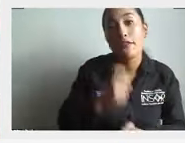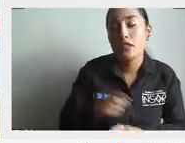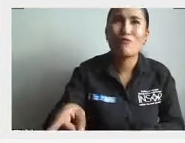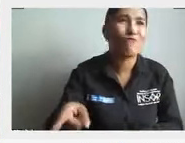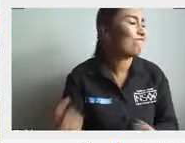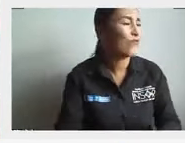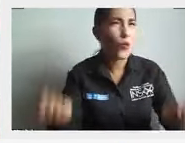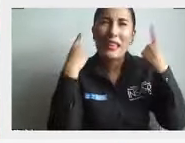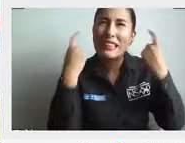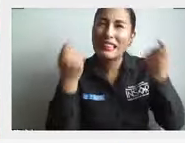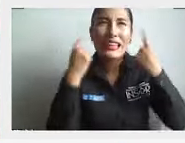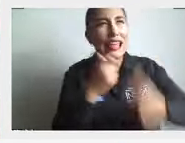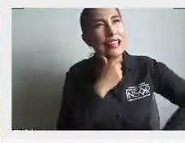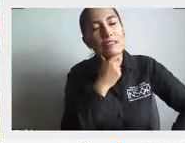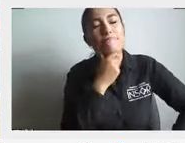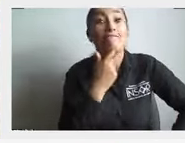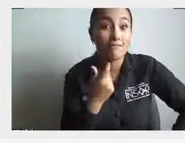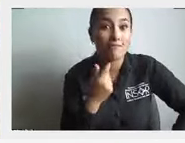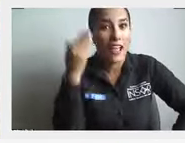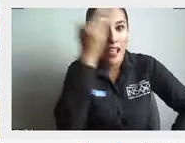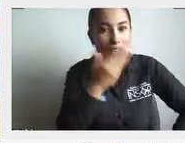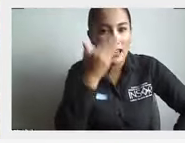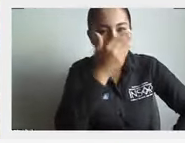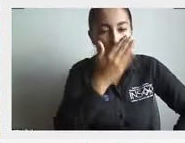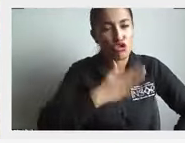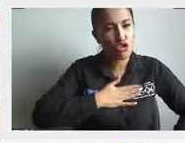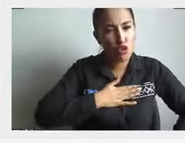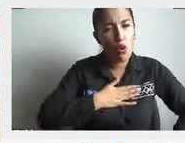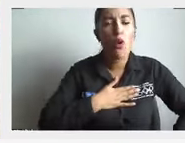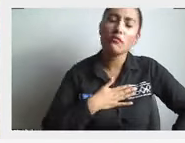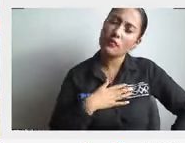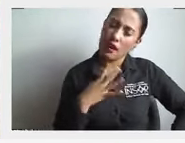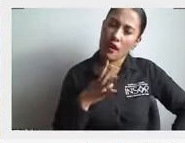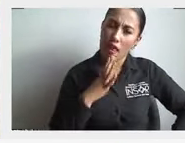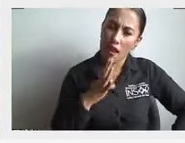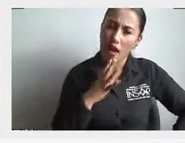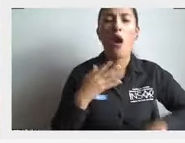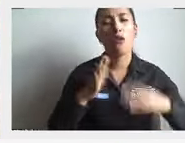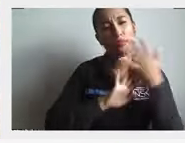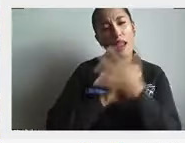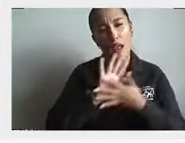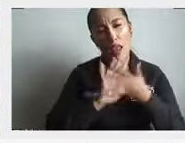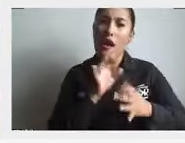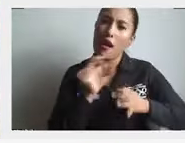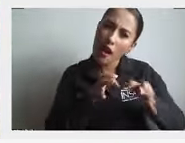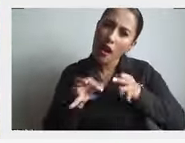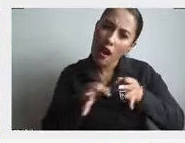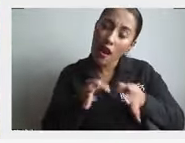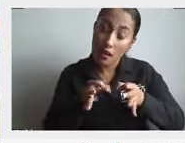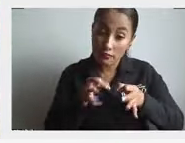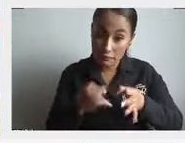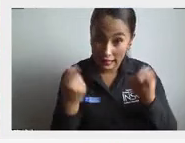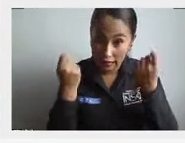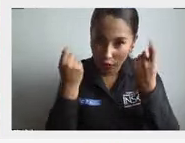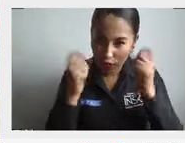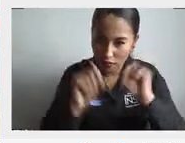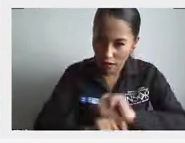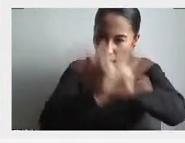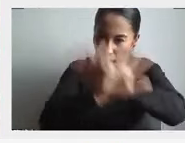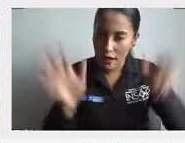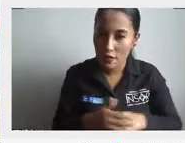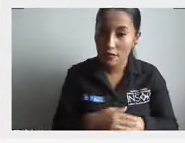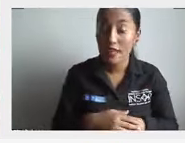estoy diciendo, fue claro cómo me expresé, y preguntarles también implica que los otros miembros, los